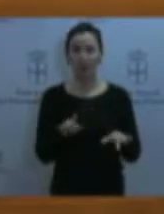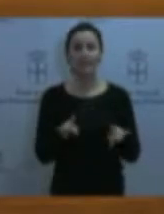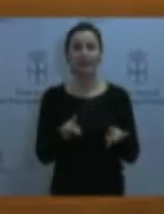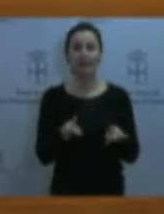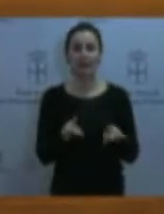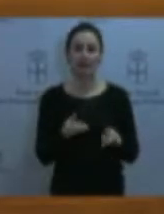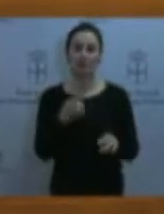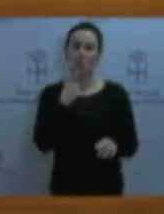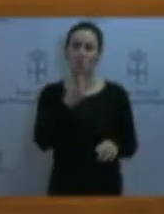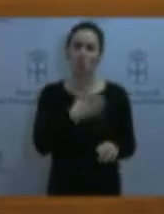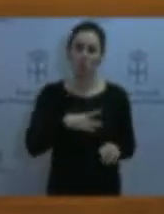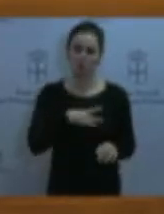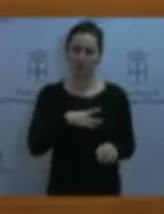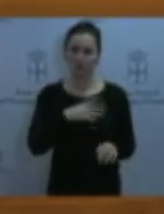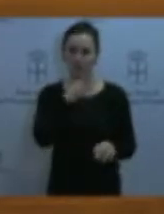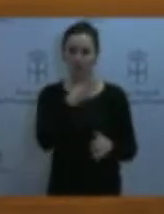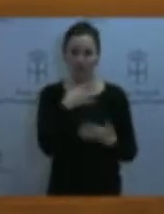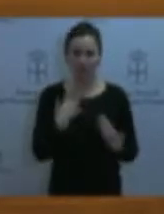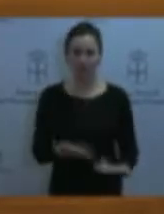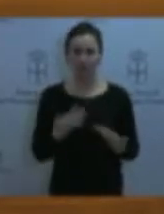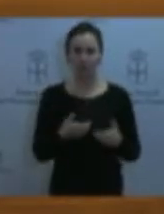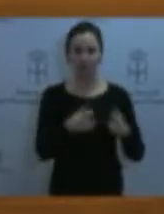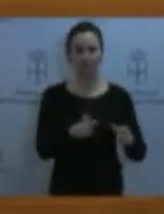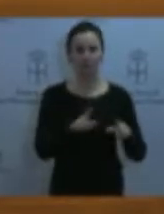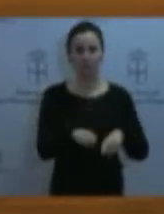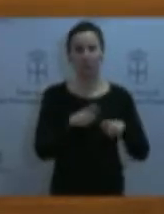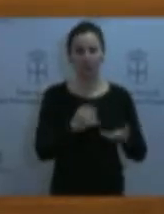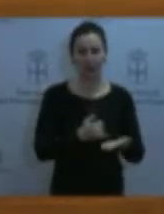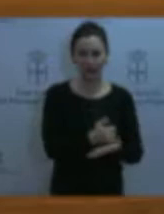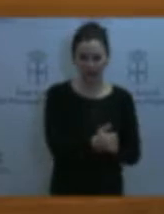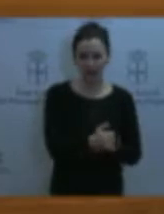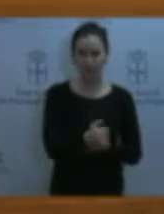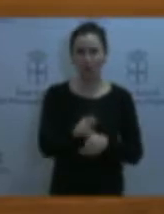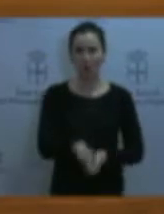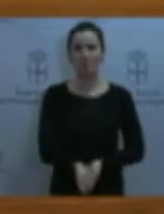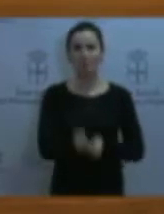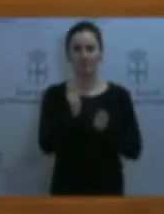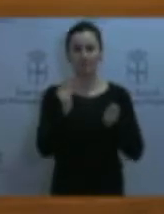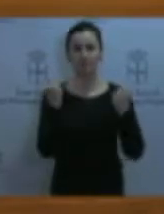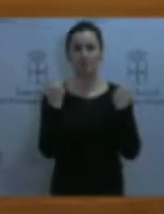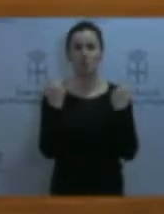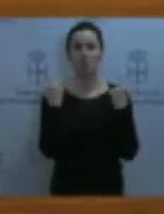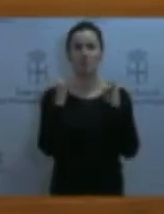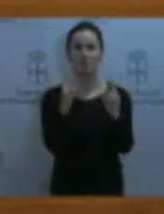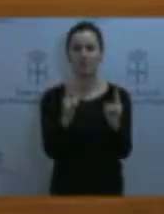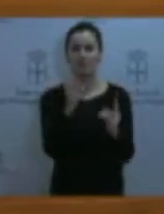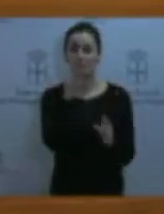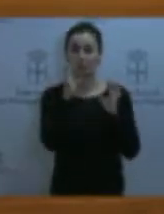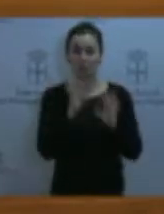el sector agrario, pesquero, forestal y los vinculados con estas actividades en su diversificación, así como con otros